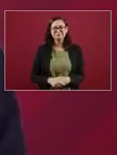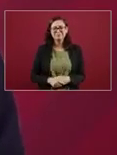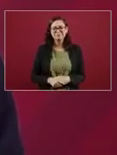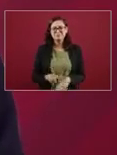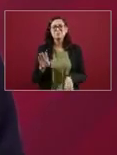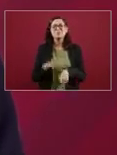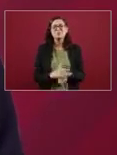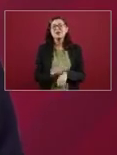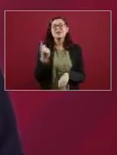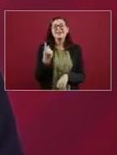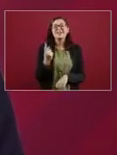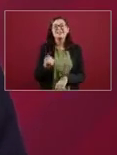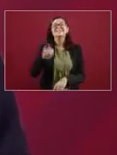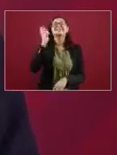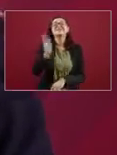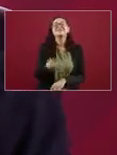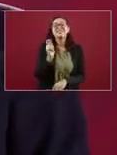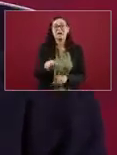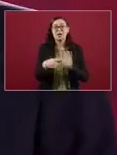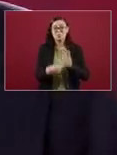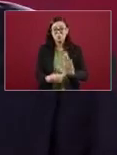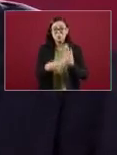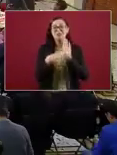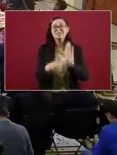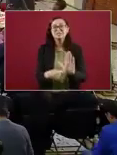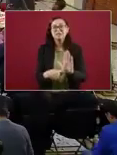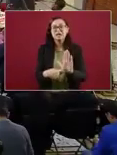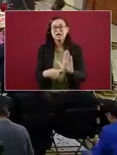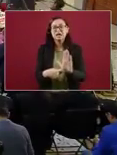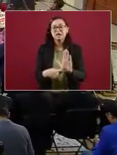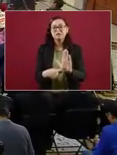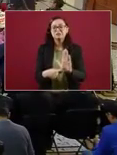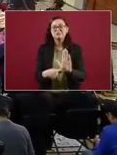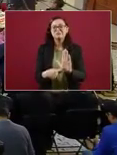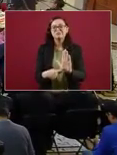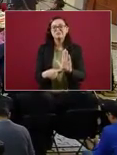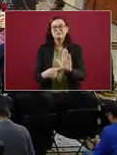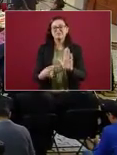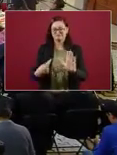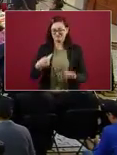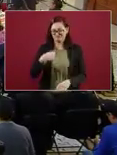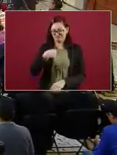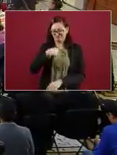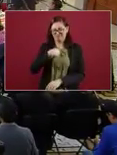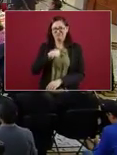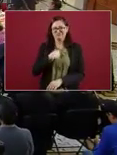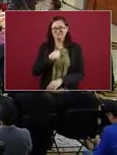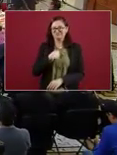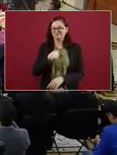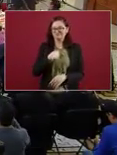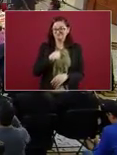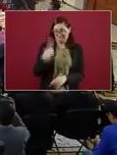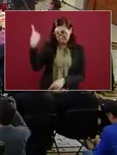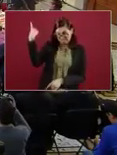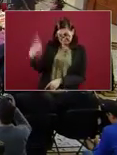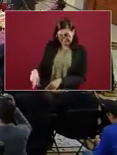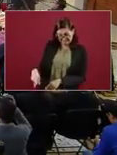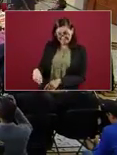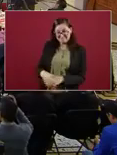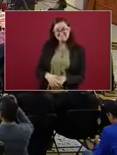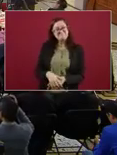porque esto demuestra que estamos viviendo una etapa nueva,